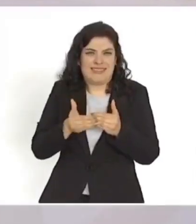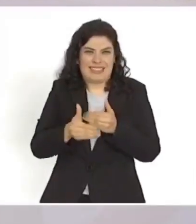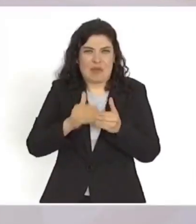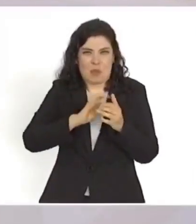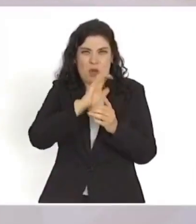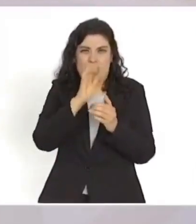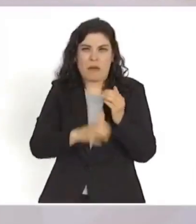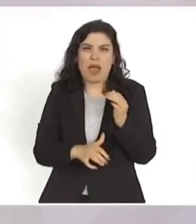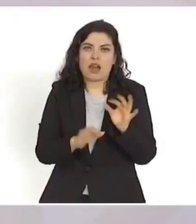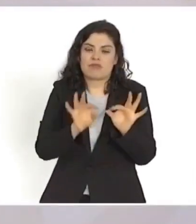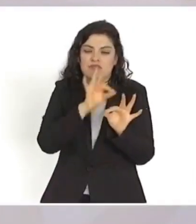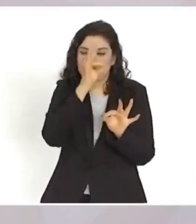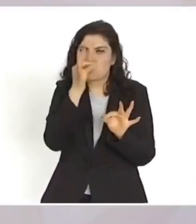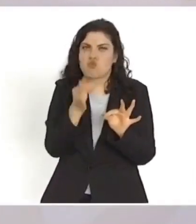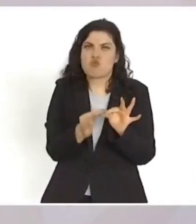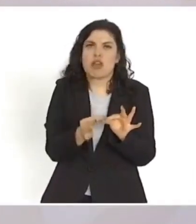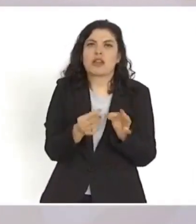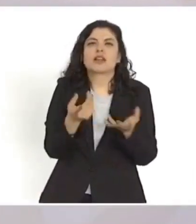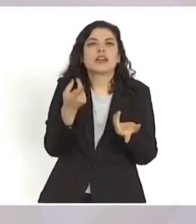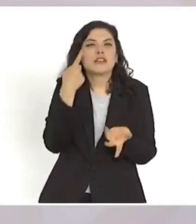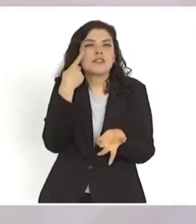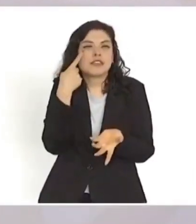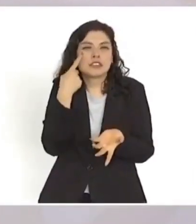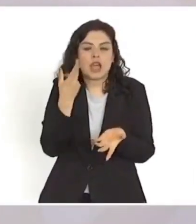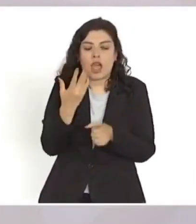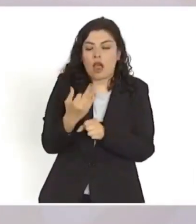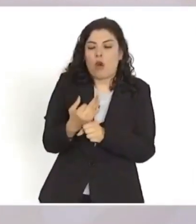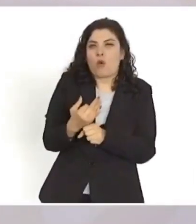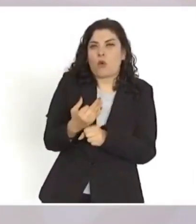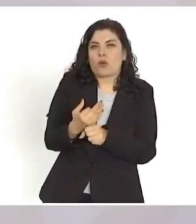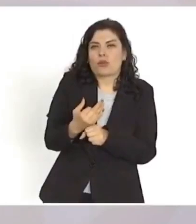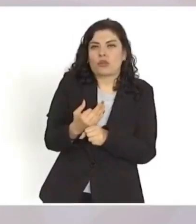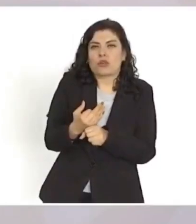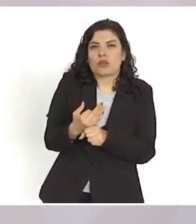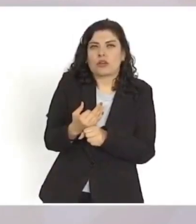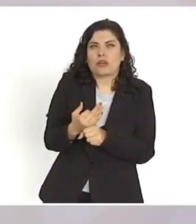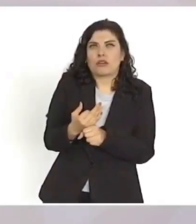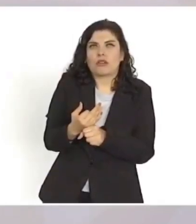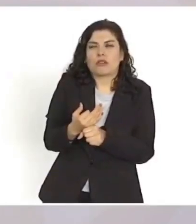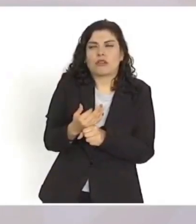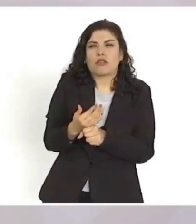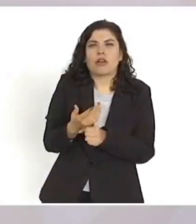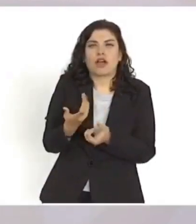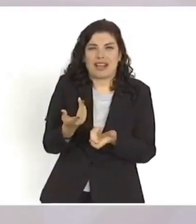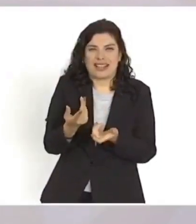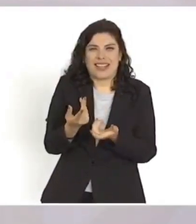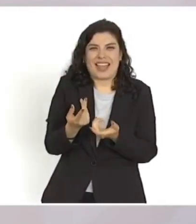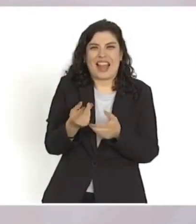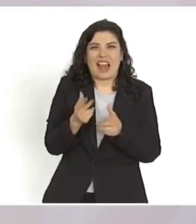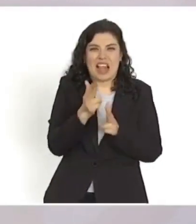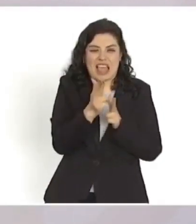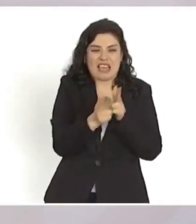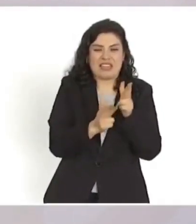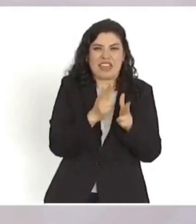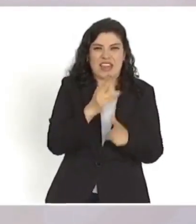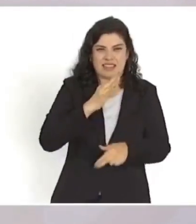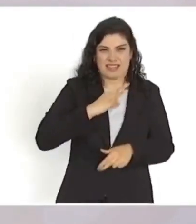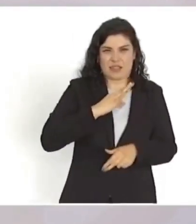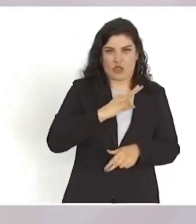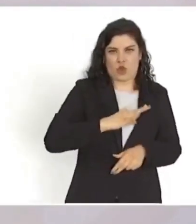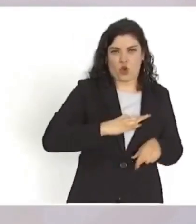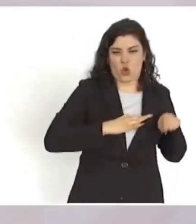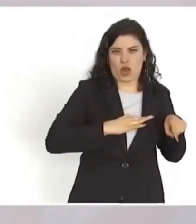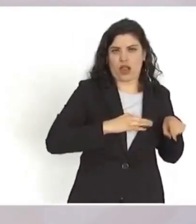apenas estamos por terminar el tren de Toluca a la Ciudad de México, que